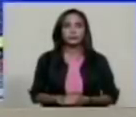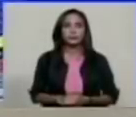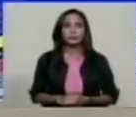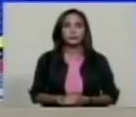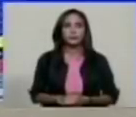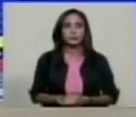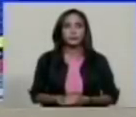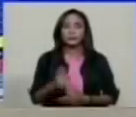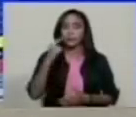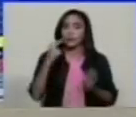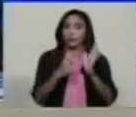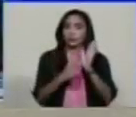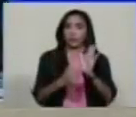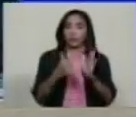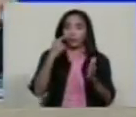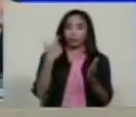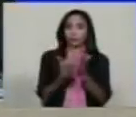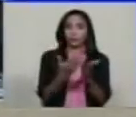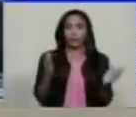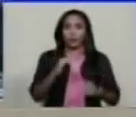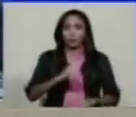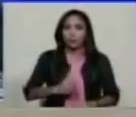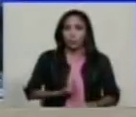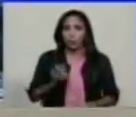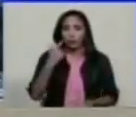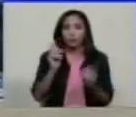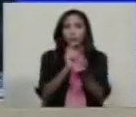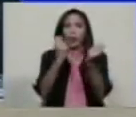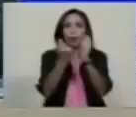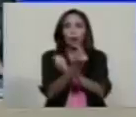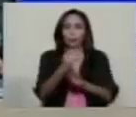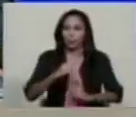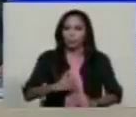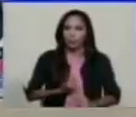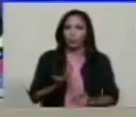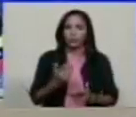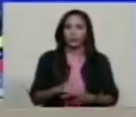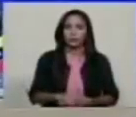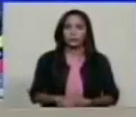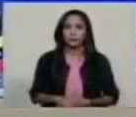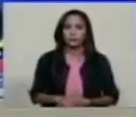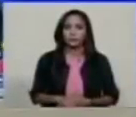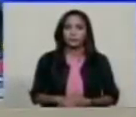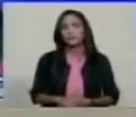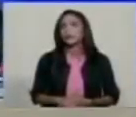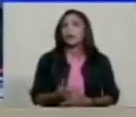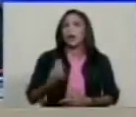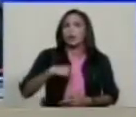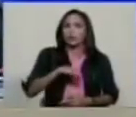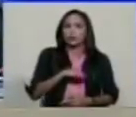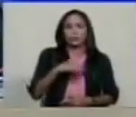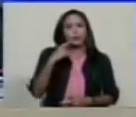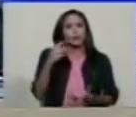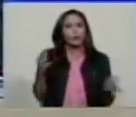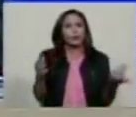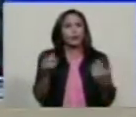Y hemos demostrado que otro mundo es posible. Nosotros no estamos hablando de utopías